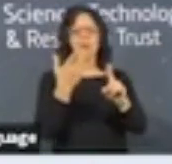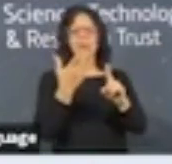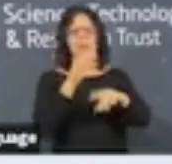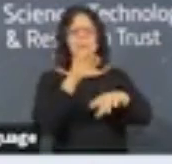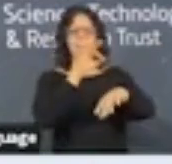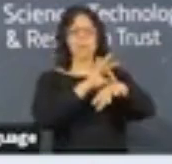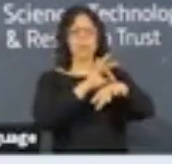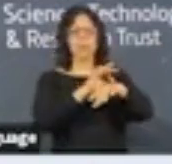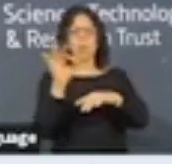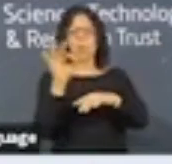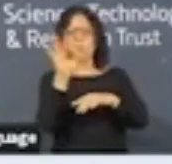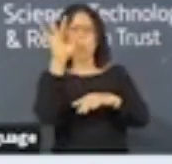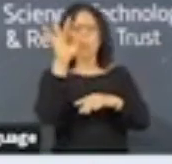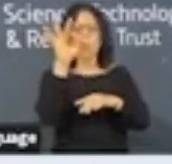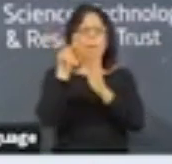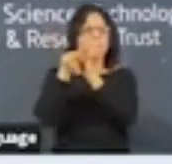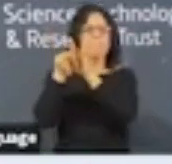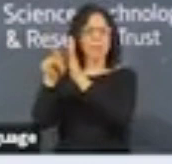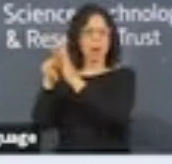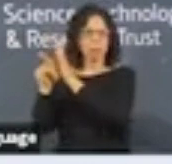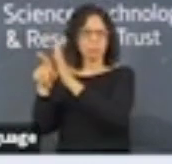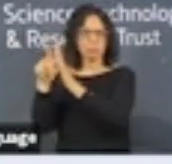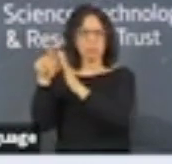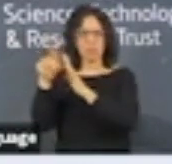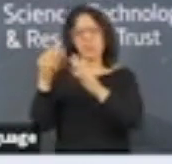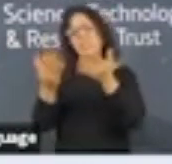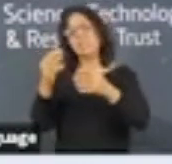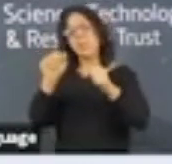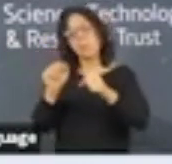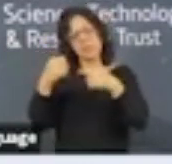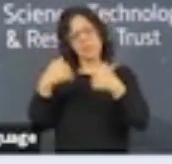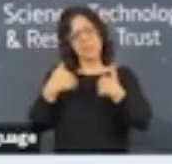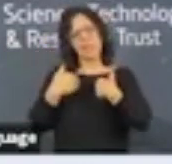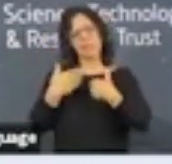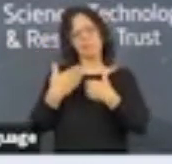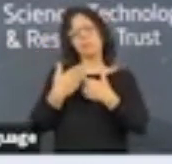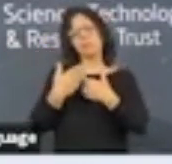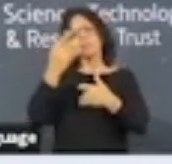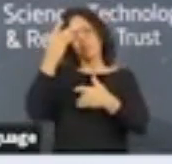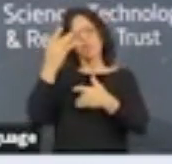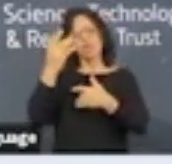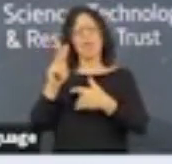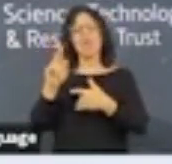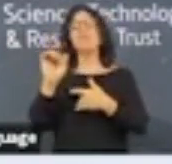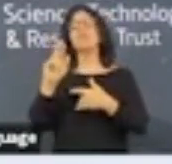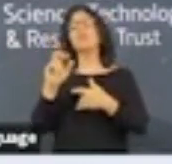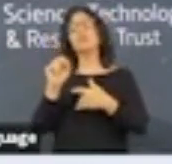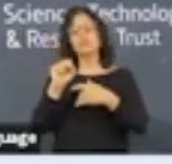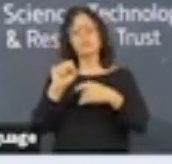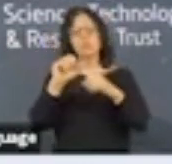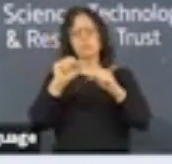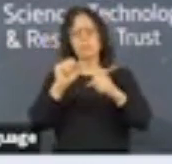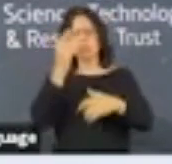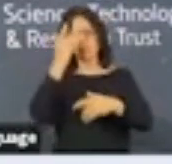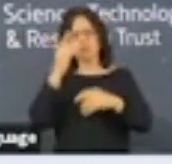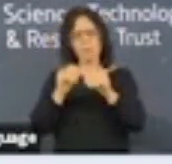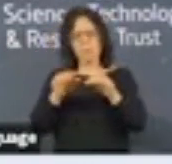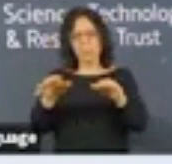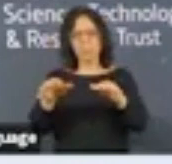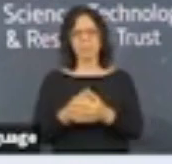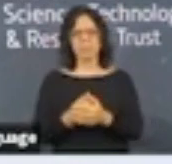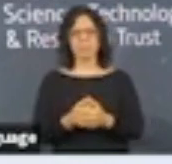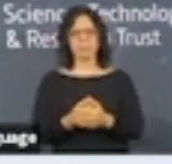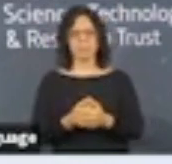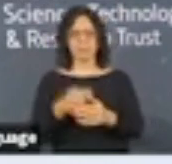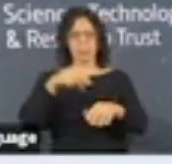voladores que pudieran estar infectados, solo que en Puerto Rico hemos encontrado que Aedes aegypti